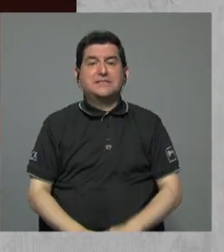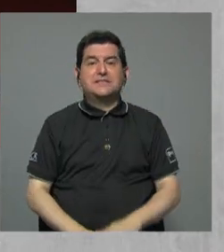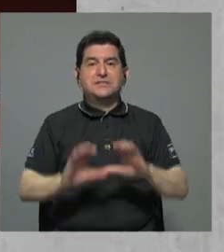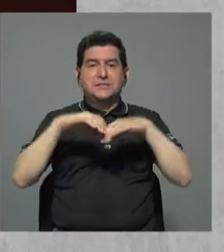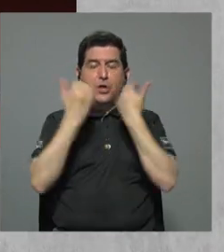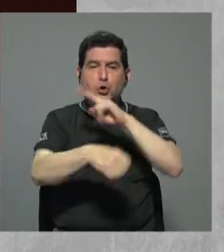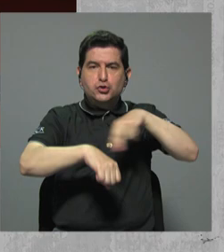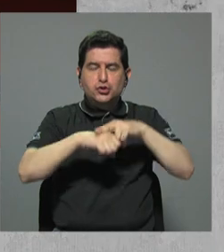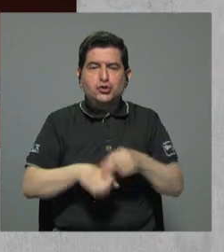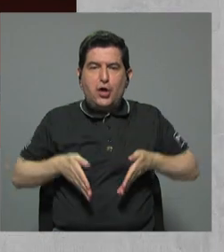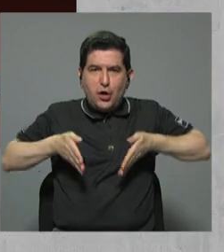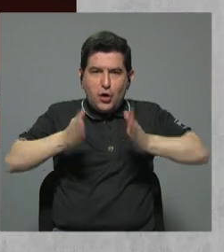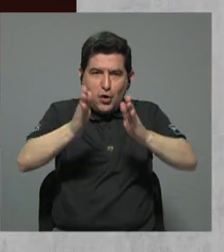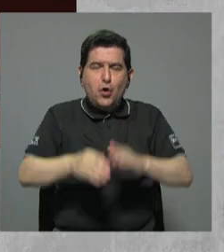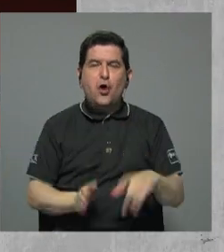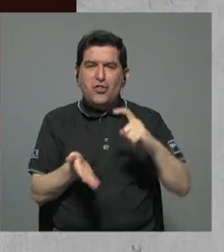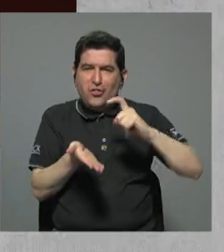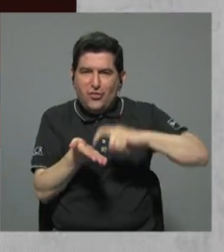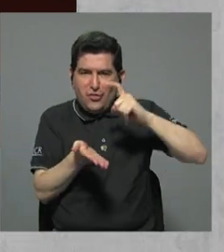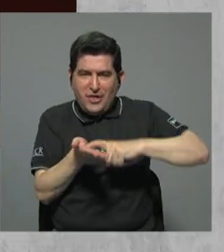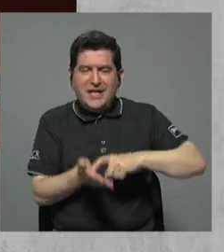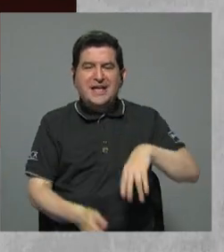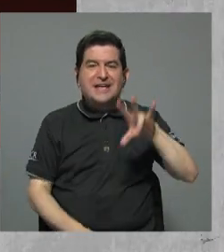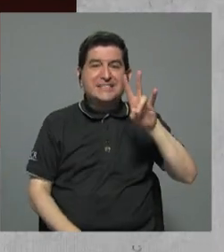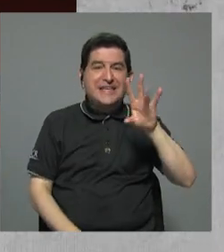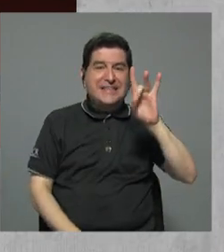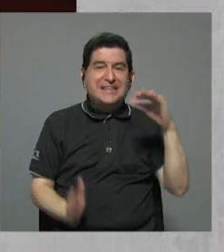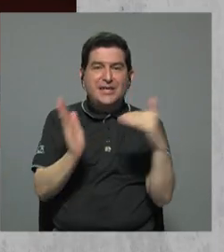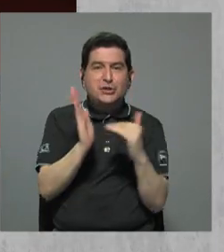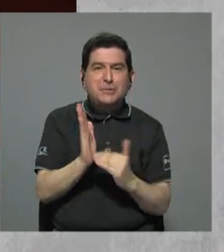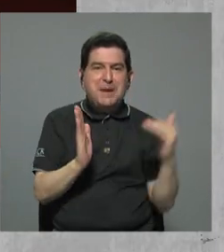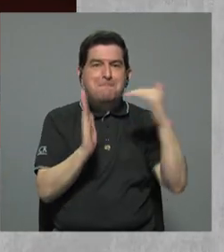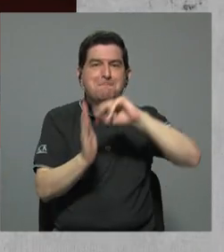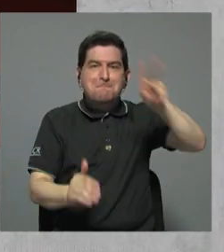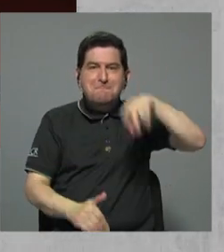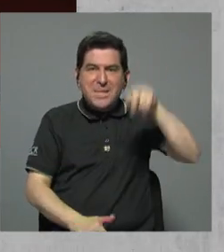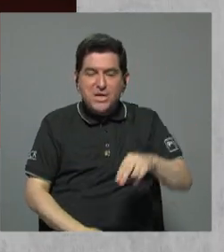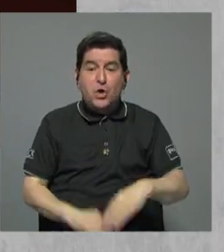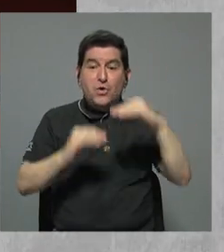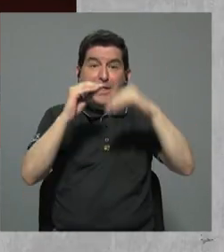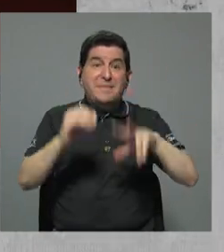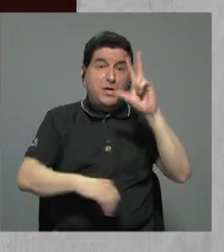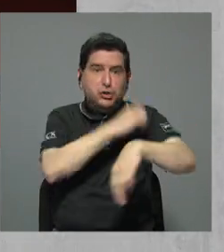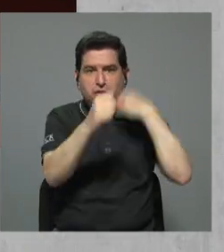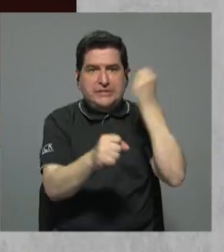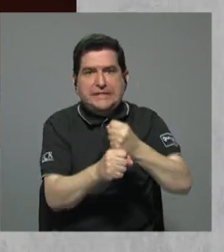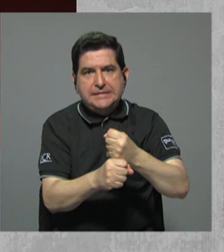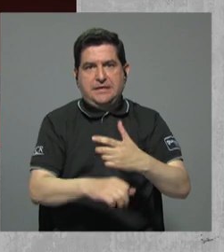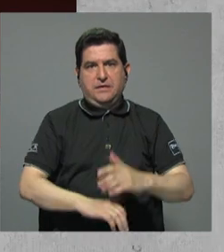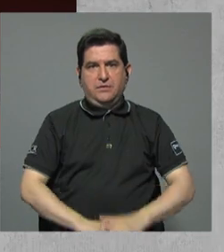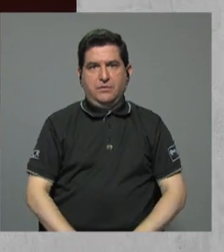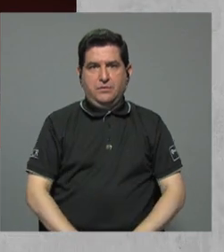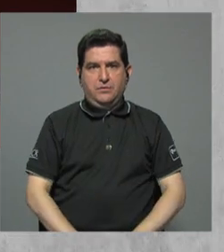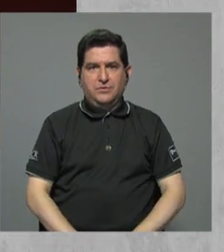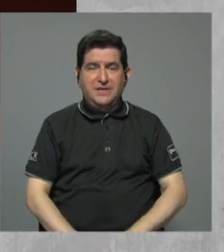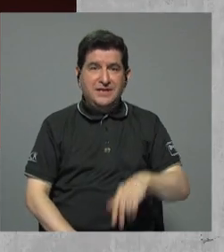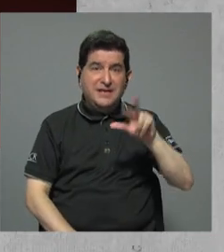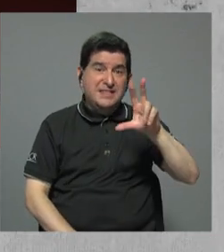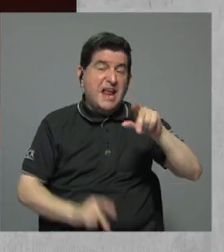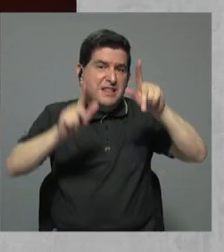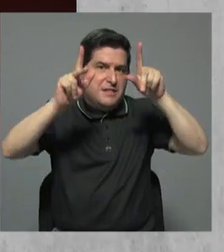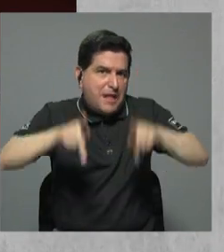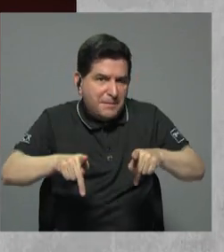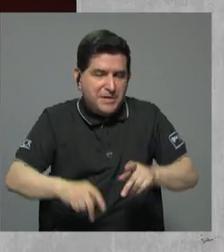nacional de vialidad un déficit de 78 mil millones de colones en menos de tres años un total de 30